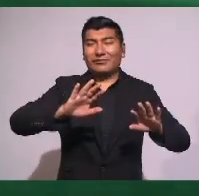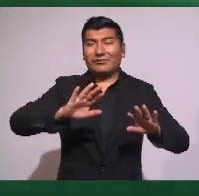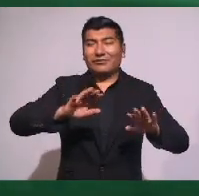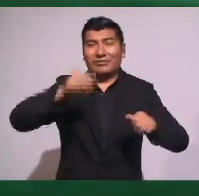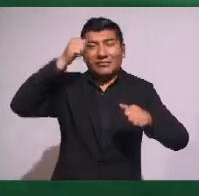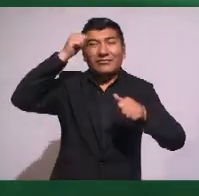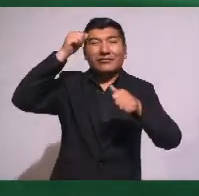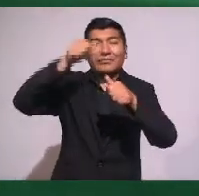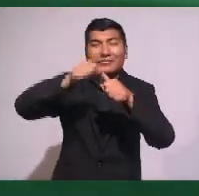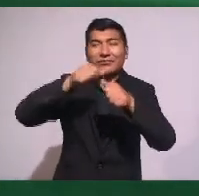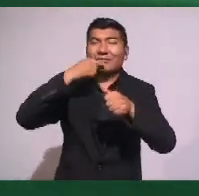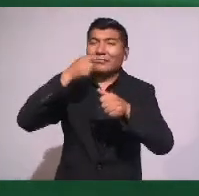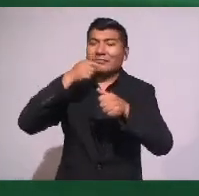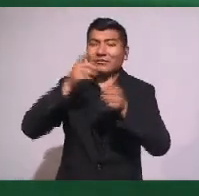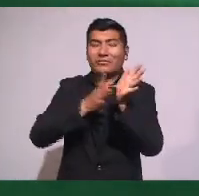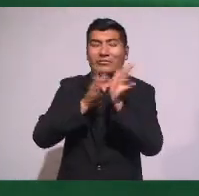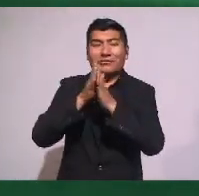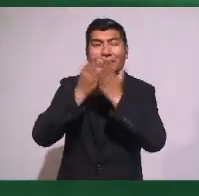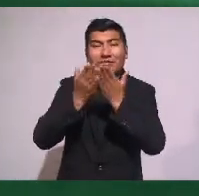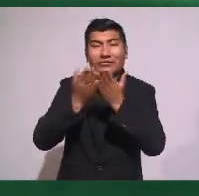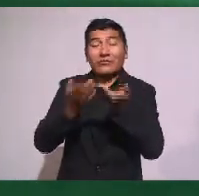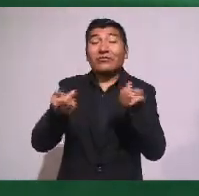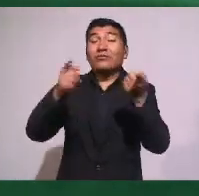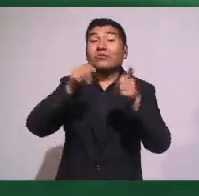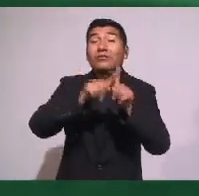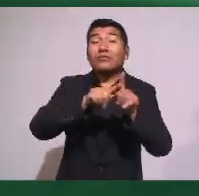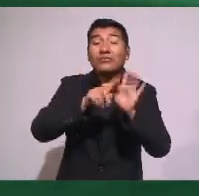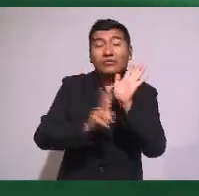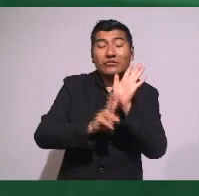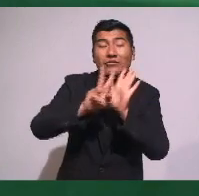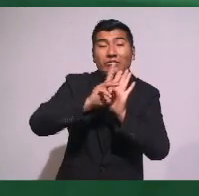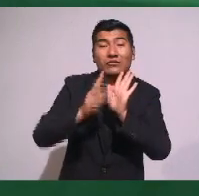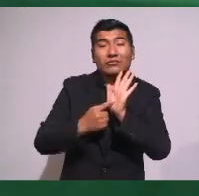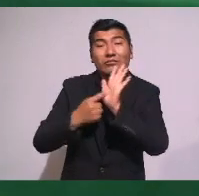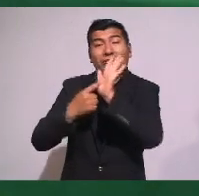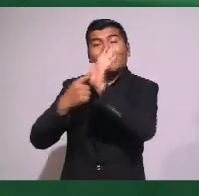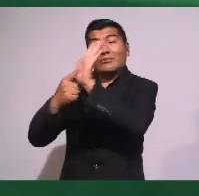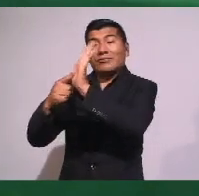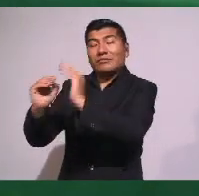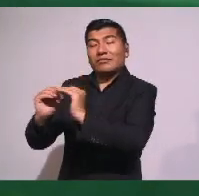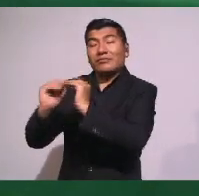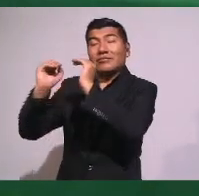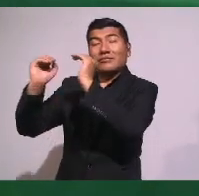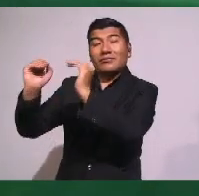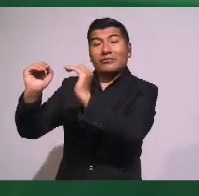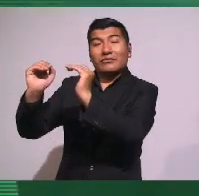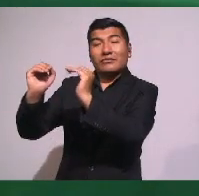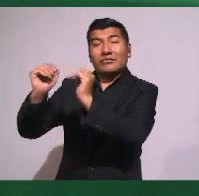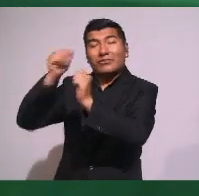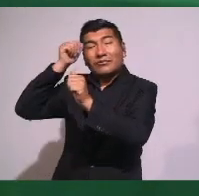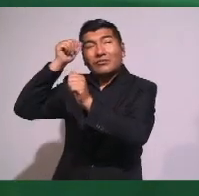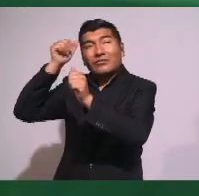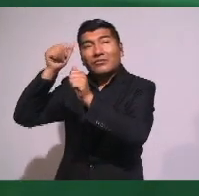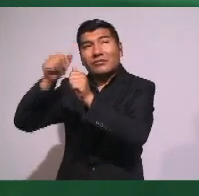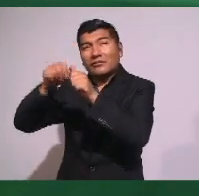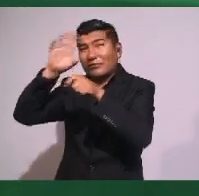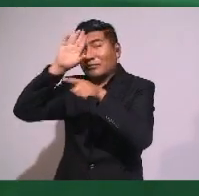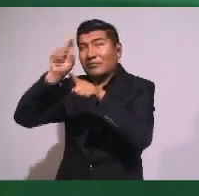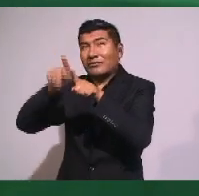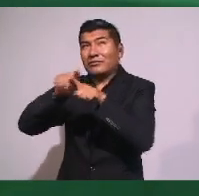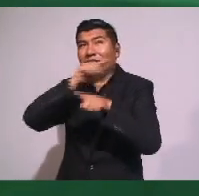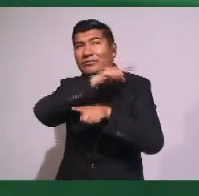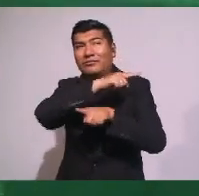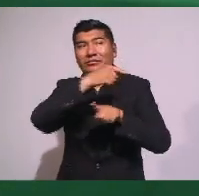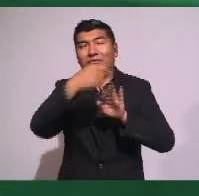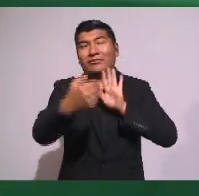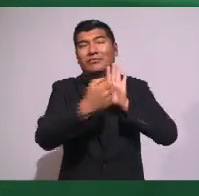Recuerde lo que hoy nos decía el Evangelio. Si al presentar tu ofrenda ante el altar, te acuerdas de que tu hermano tiene alguna